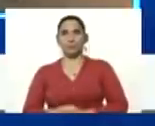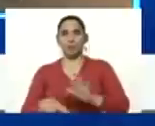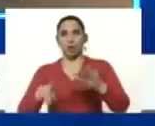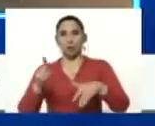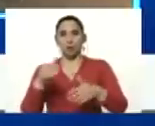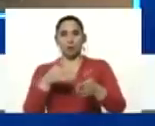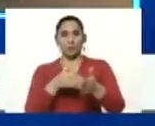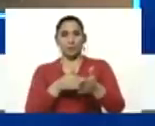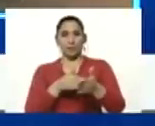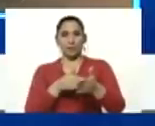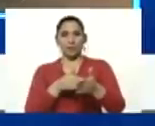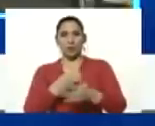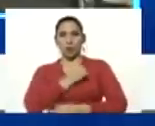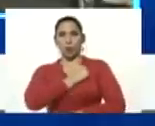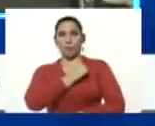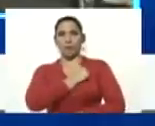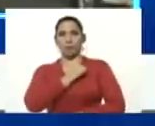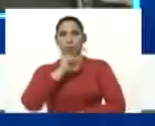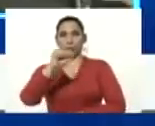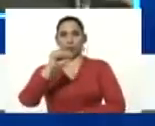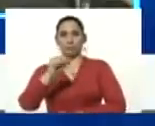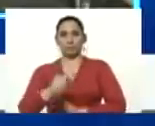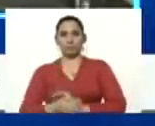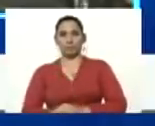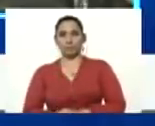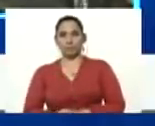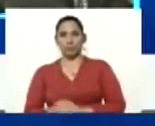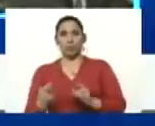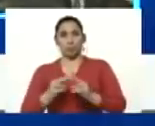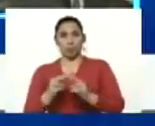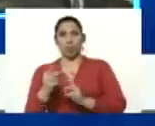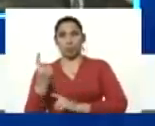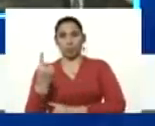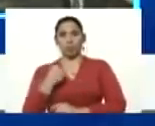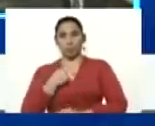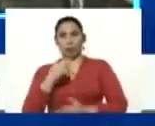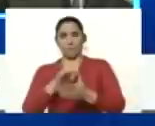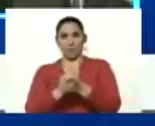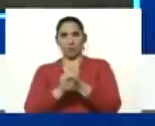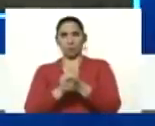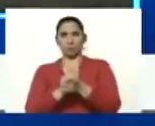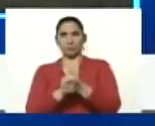11.000 compatriotas. Conozco a uno de ellos que es amigo mío.